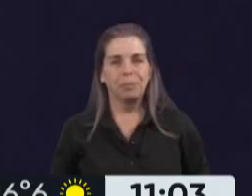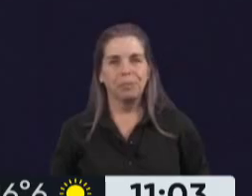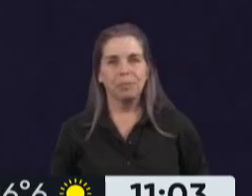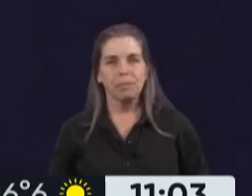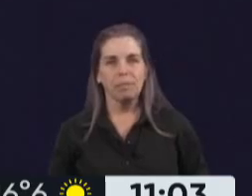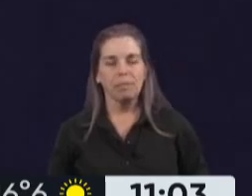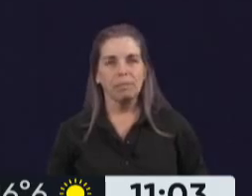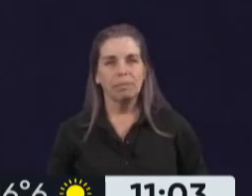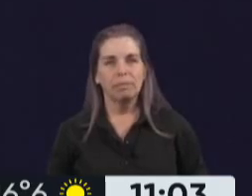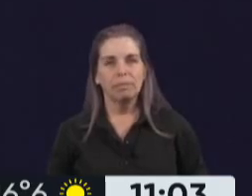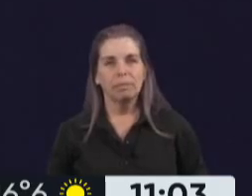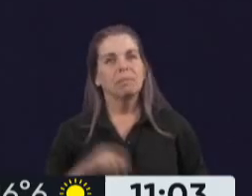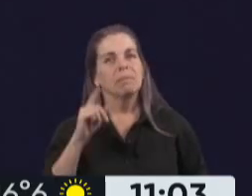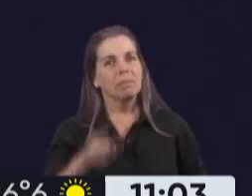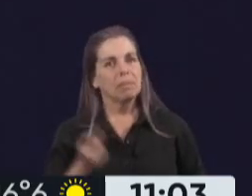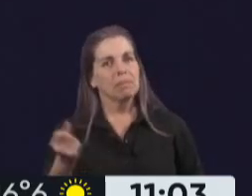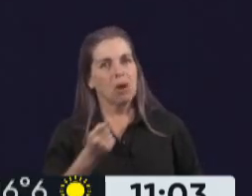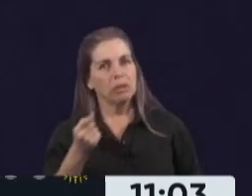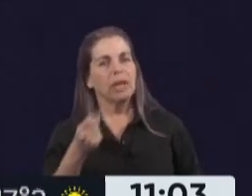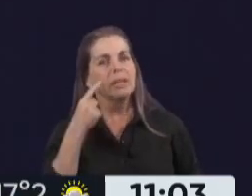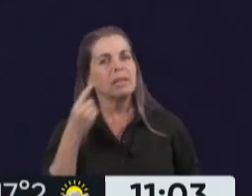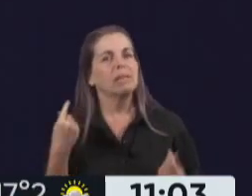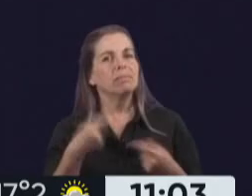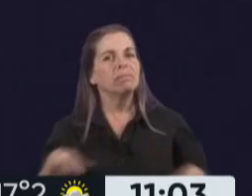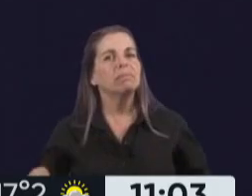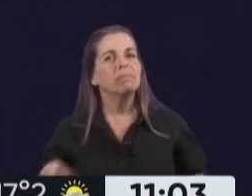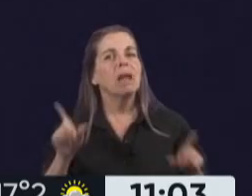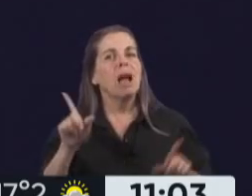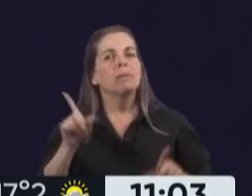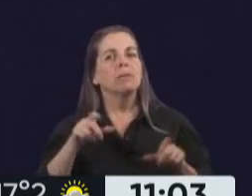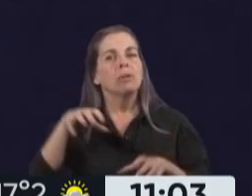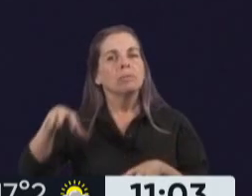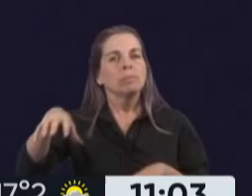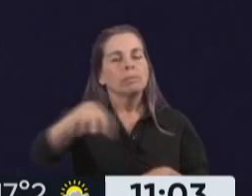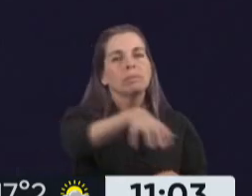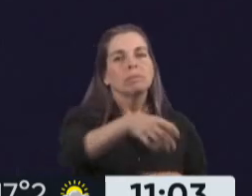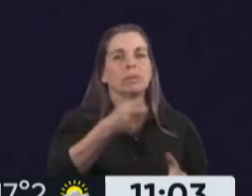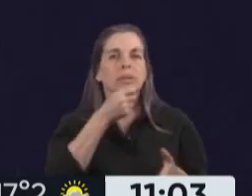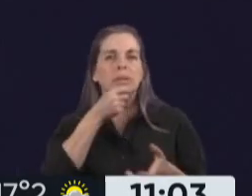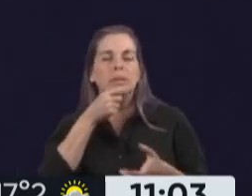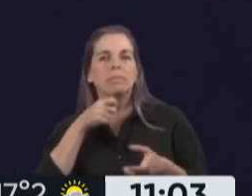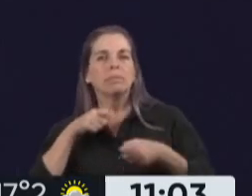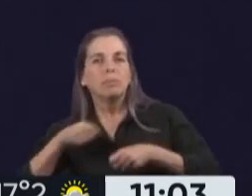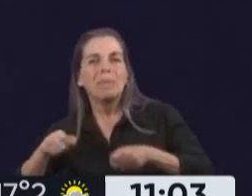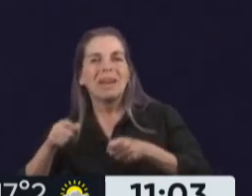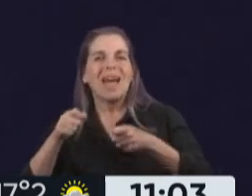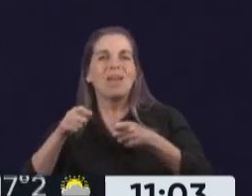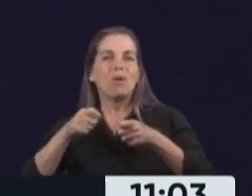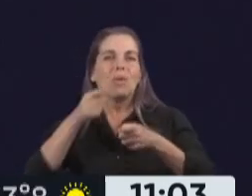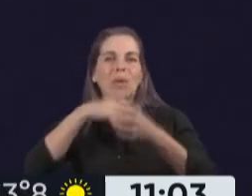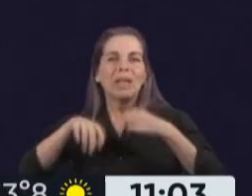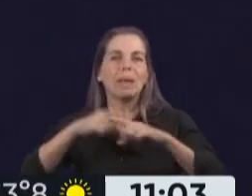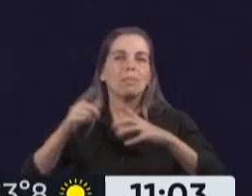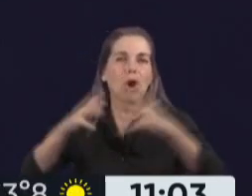Por otro lado, destacar el informe que publicaron distribuidores y autoservicios mayoristas alertando sobre la suba de